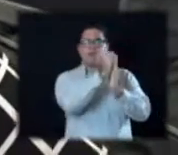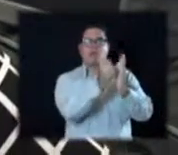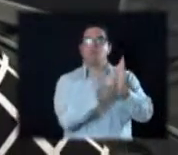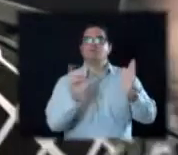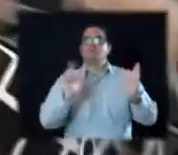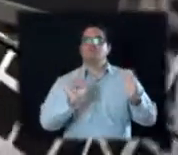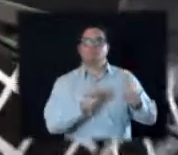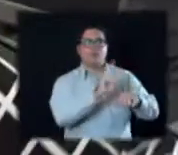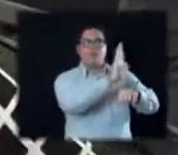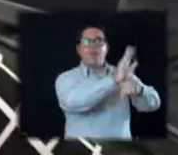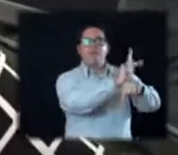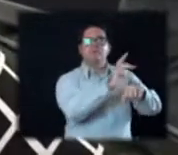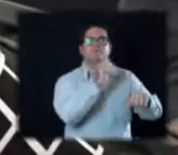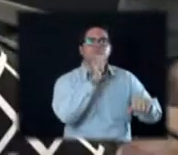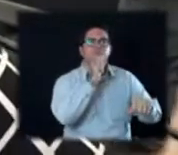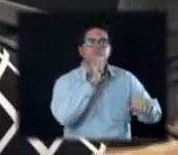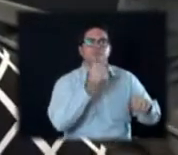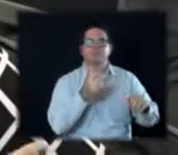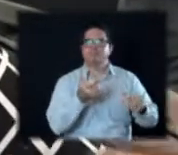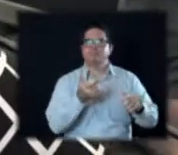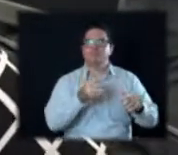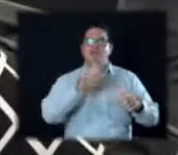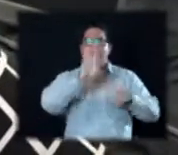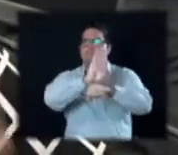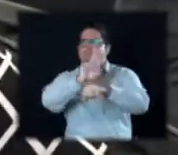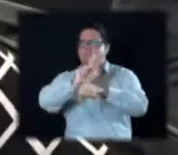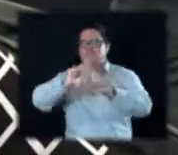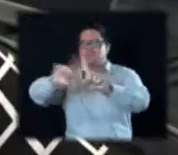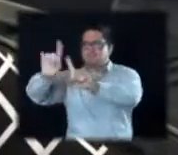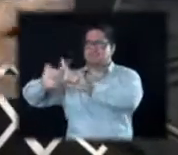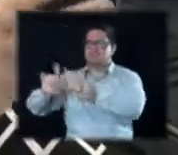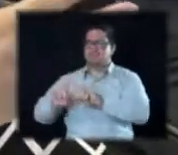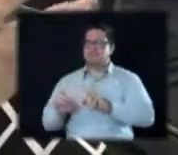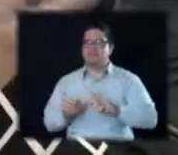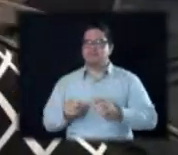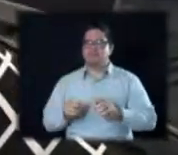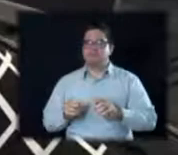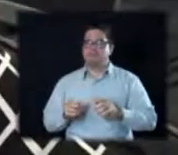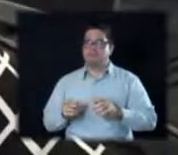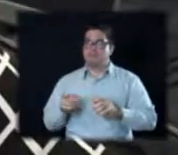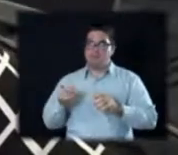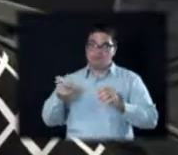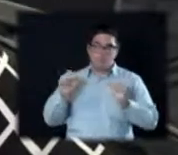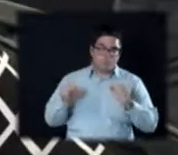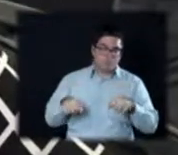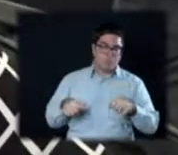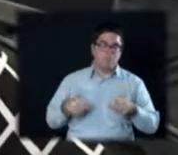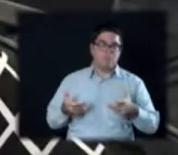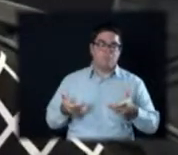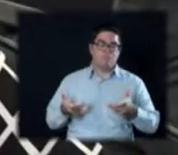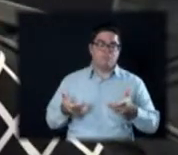un banco privado y los otros tienen en distintos bancos. Hay maneras, como